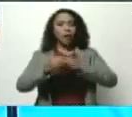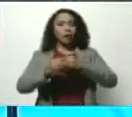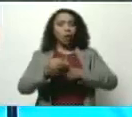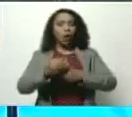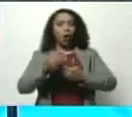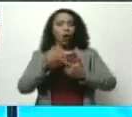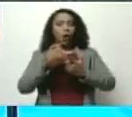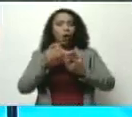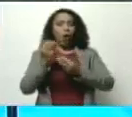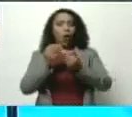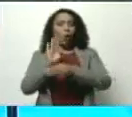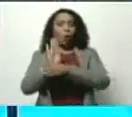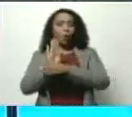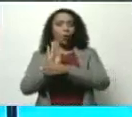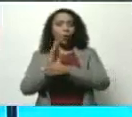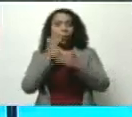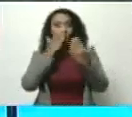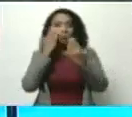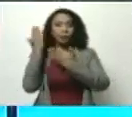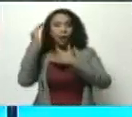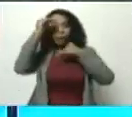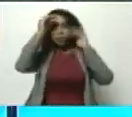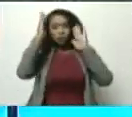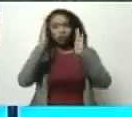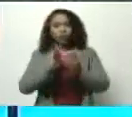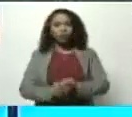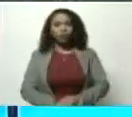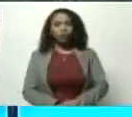de la organización vamos a seguir escuchando